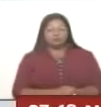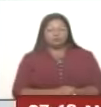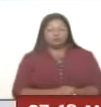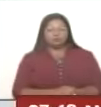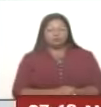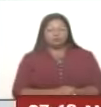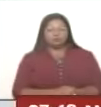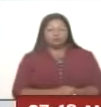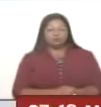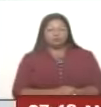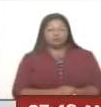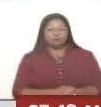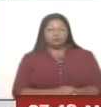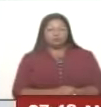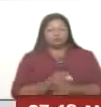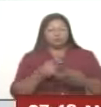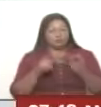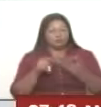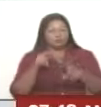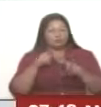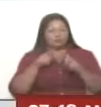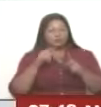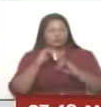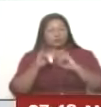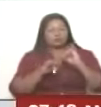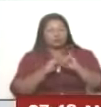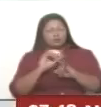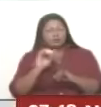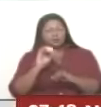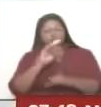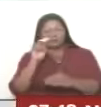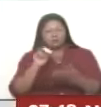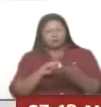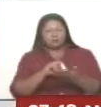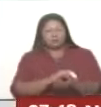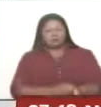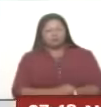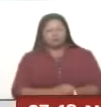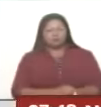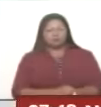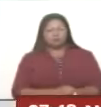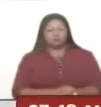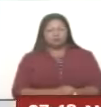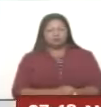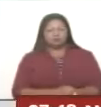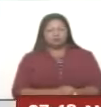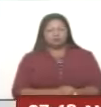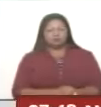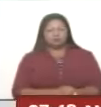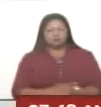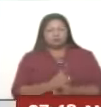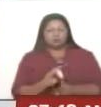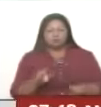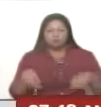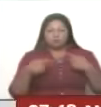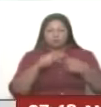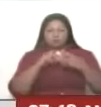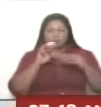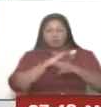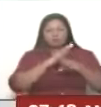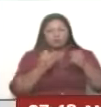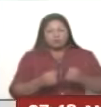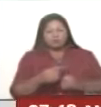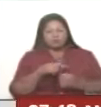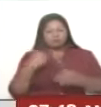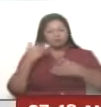factores nacionales. Factores nacionales que nosotros enfrentaremos con toda la fortaleza que hemos